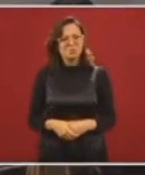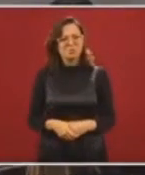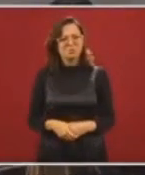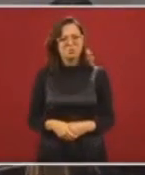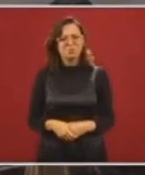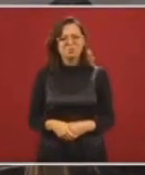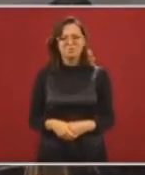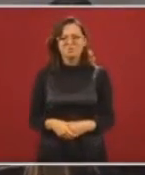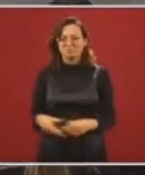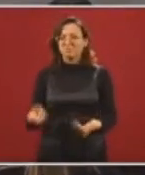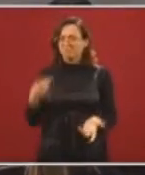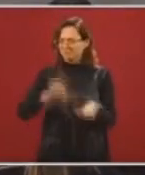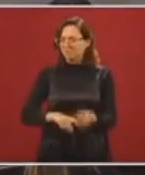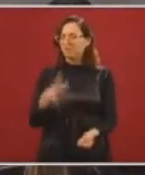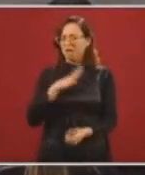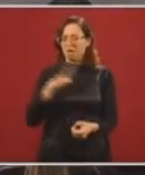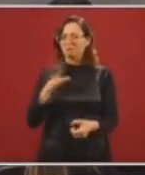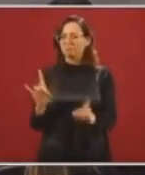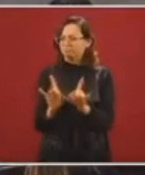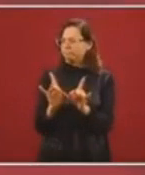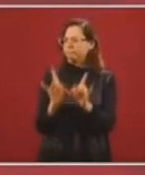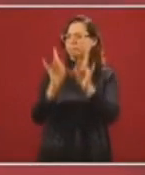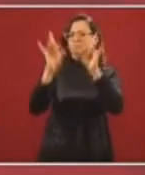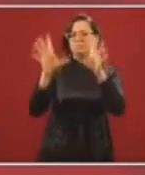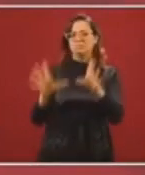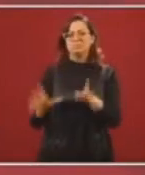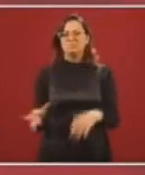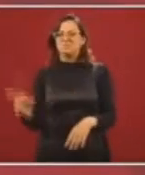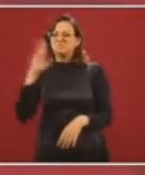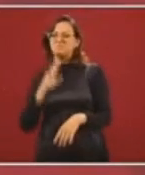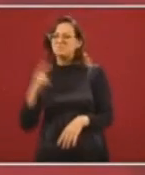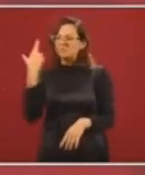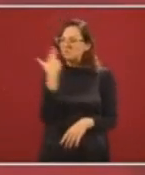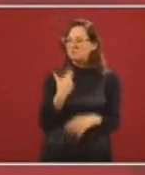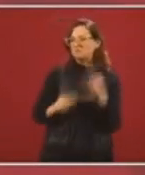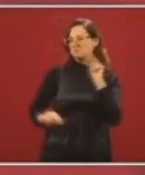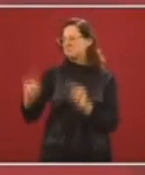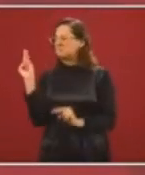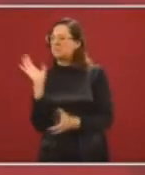porque brota todo eso, el clasismo, el racismo,